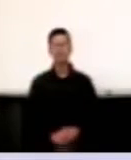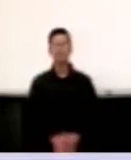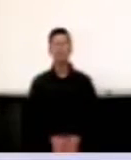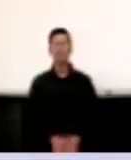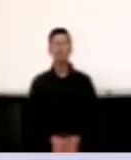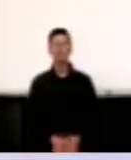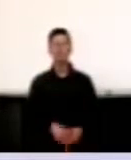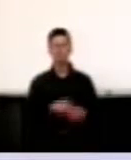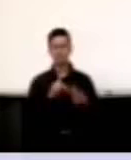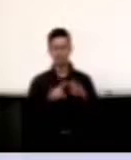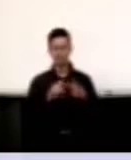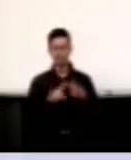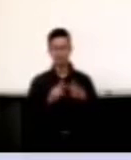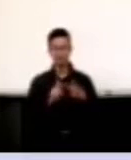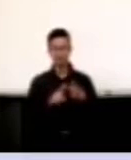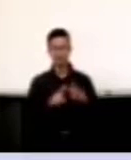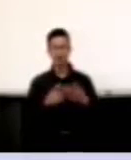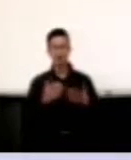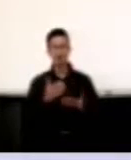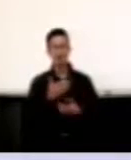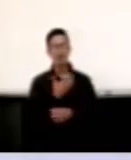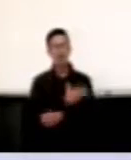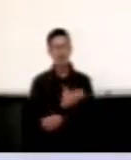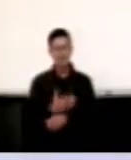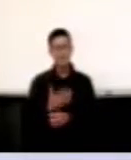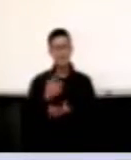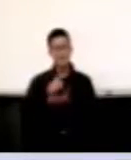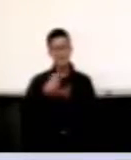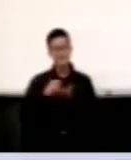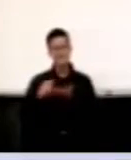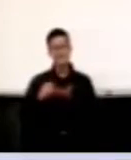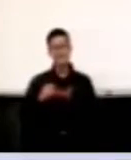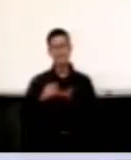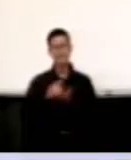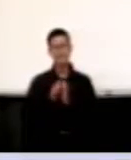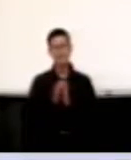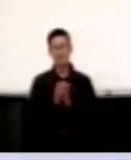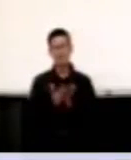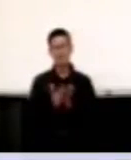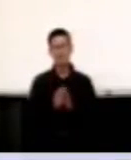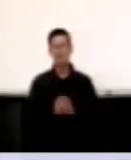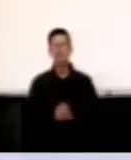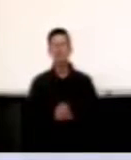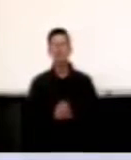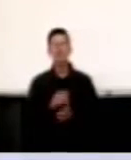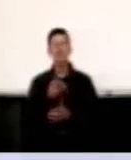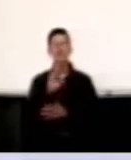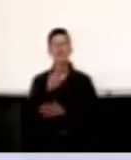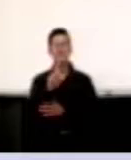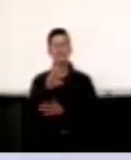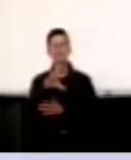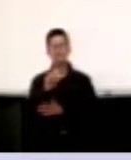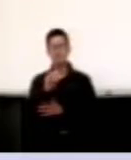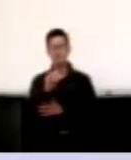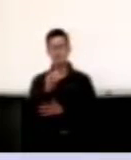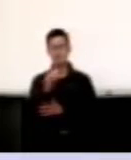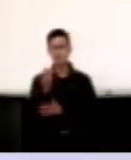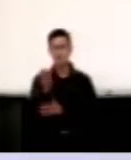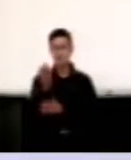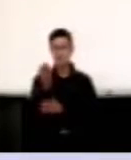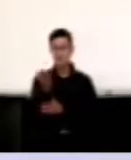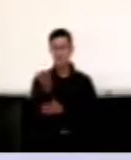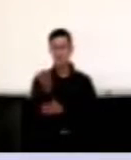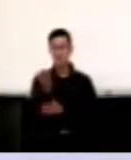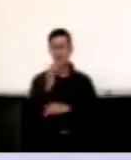El otro coautor que nos está acompañando aquí para presentarlo es el doctor Oniel Francisco Díaz Jiménez. Él es doctor en